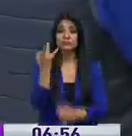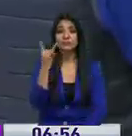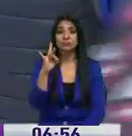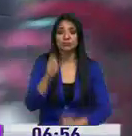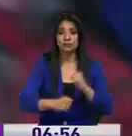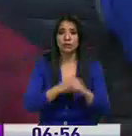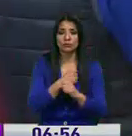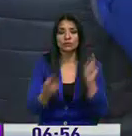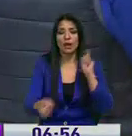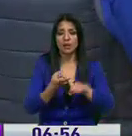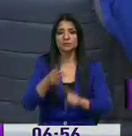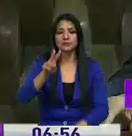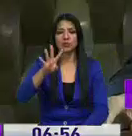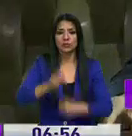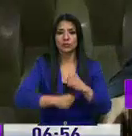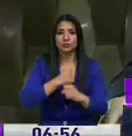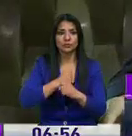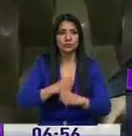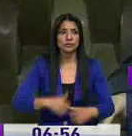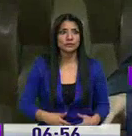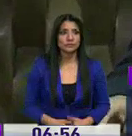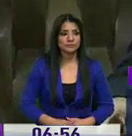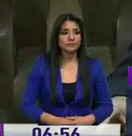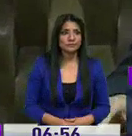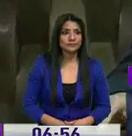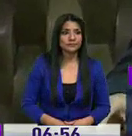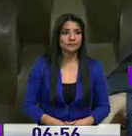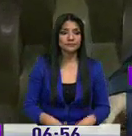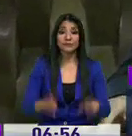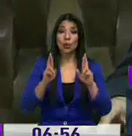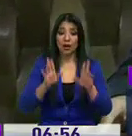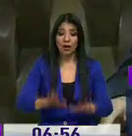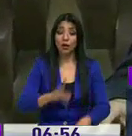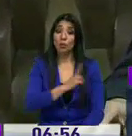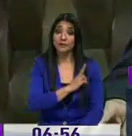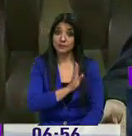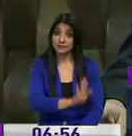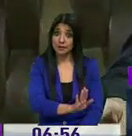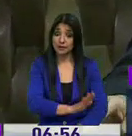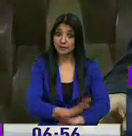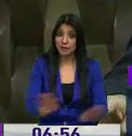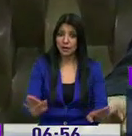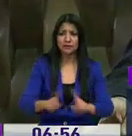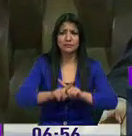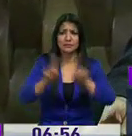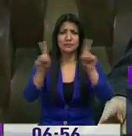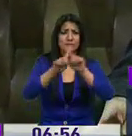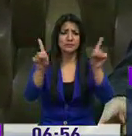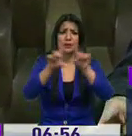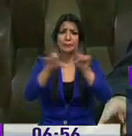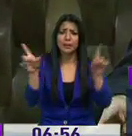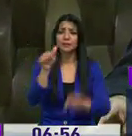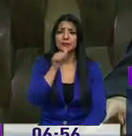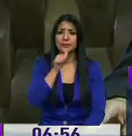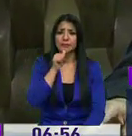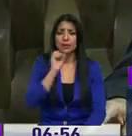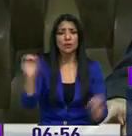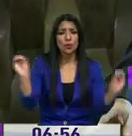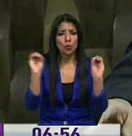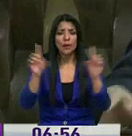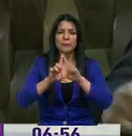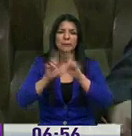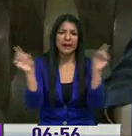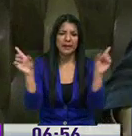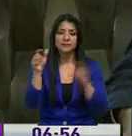a 24 años de edad y esperamos que no solamente esta universidad sino que cientos de empresas privadas y también otras universidades